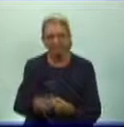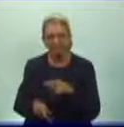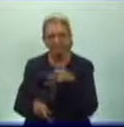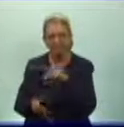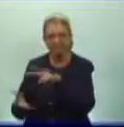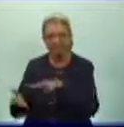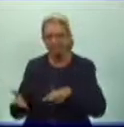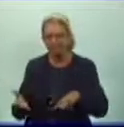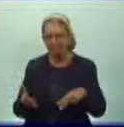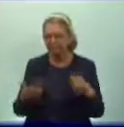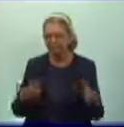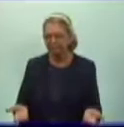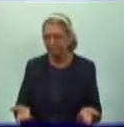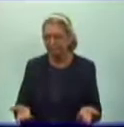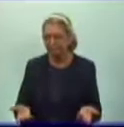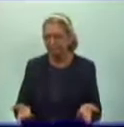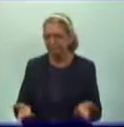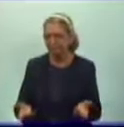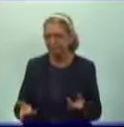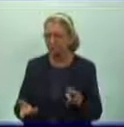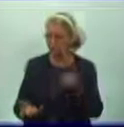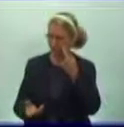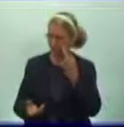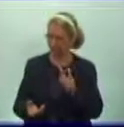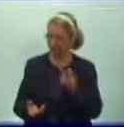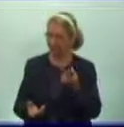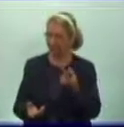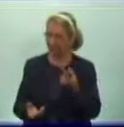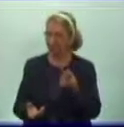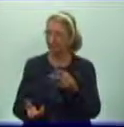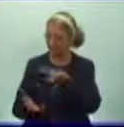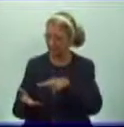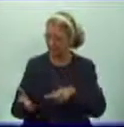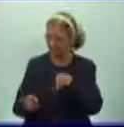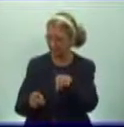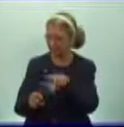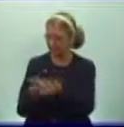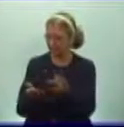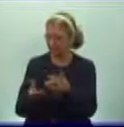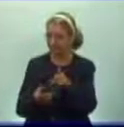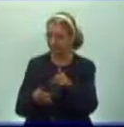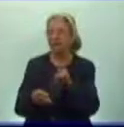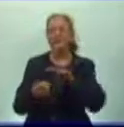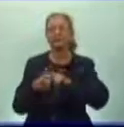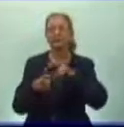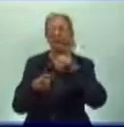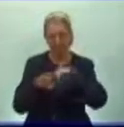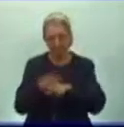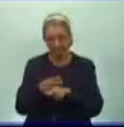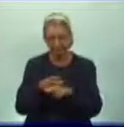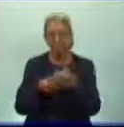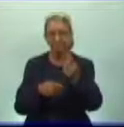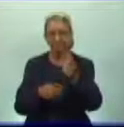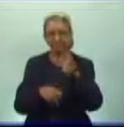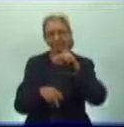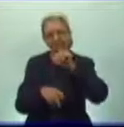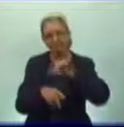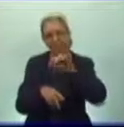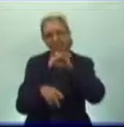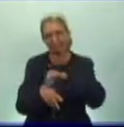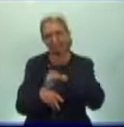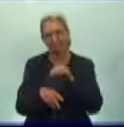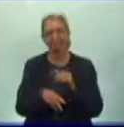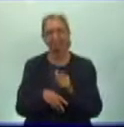que ya ustedes lo saben, ¿verdad? Porque lo escucharon y además porque leyeron. El tocororo, la abeja, el